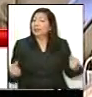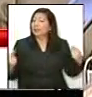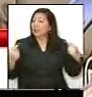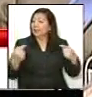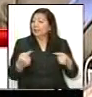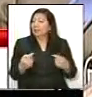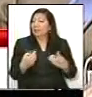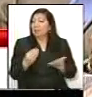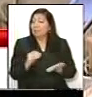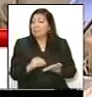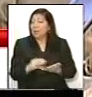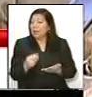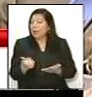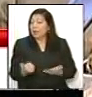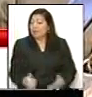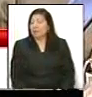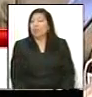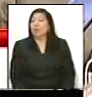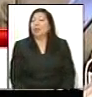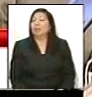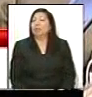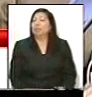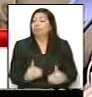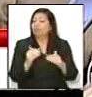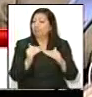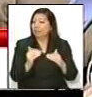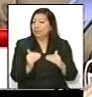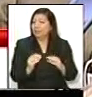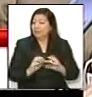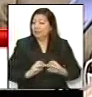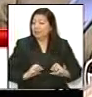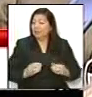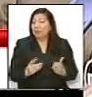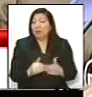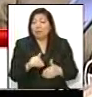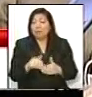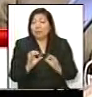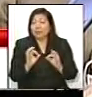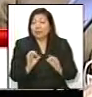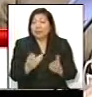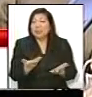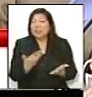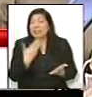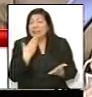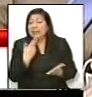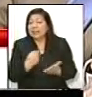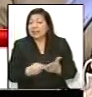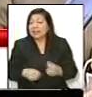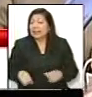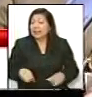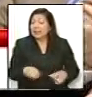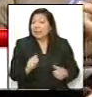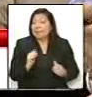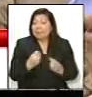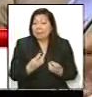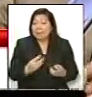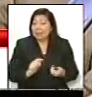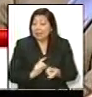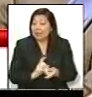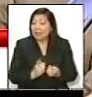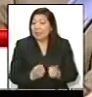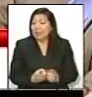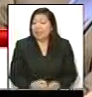acometerlo en forma inmediata, con los puntos de vista que tengan los parlamentarios, y el voto decidirá pues qué es lo que se va a hacer en materia de